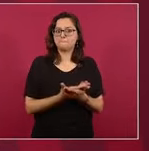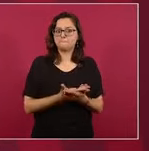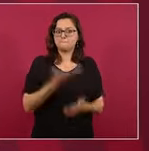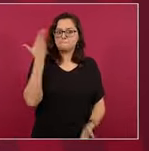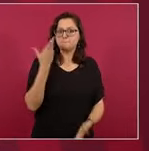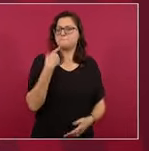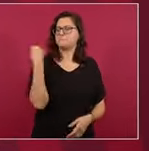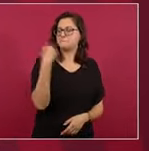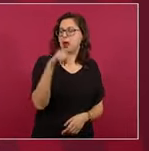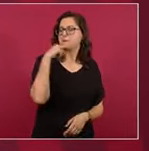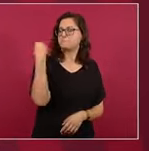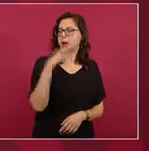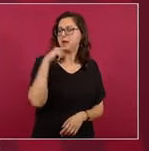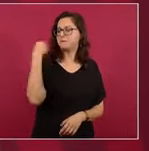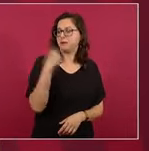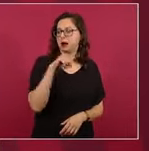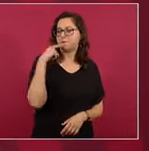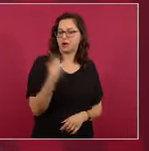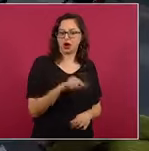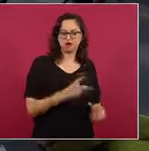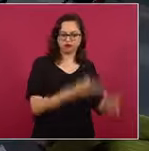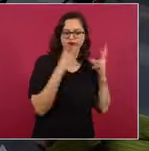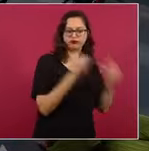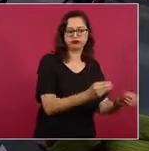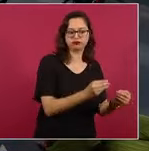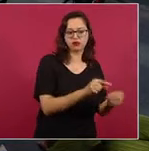A ver si hacemos la investigación